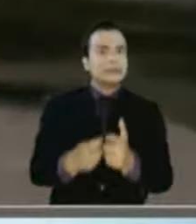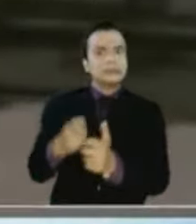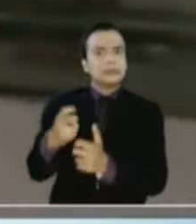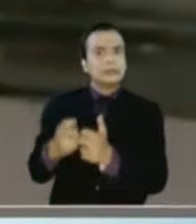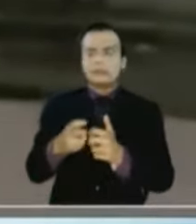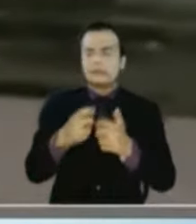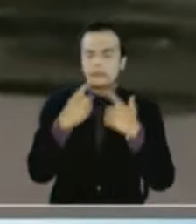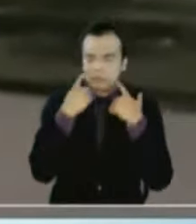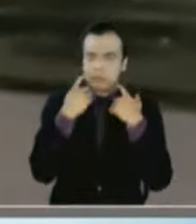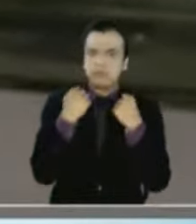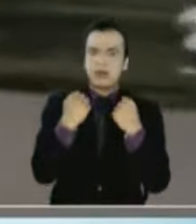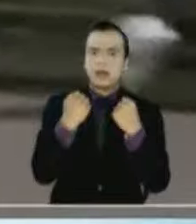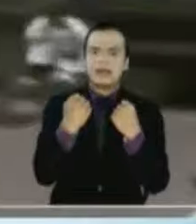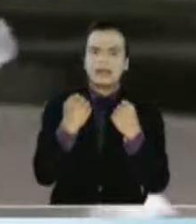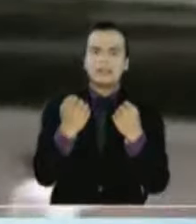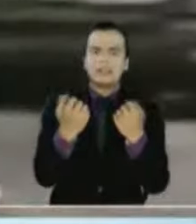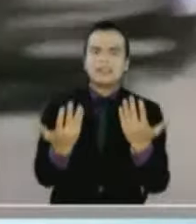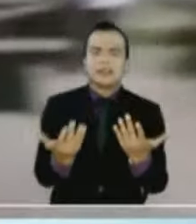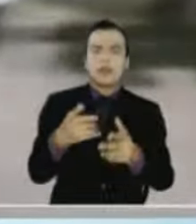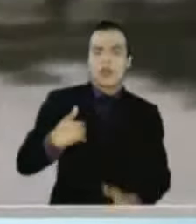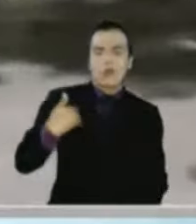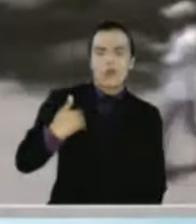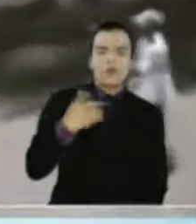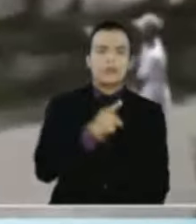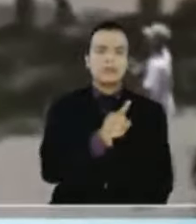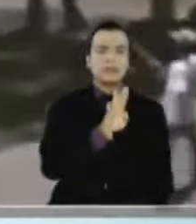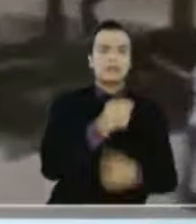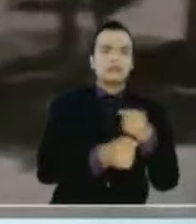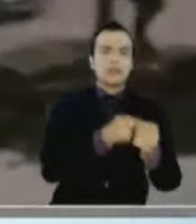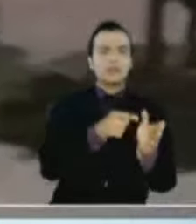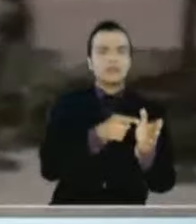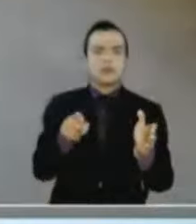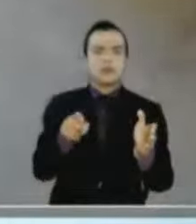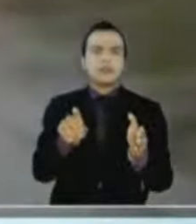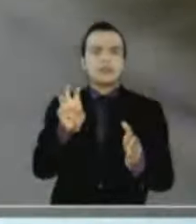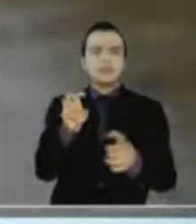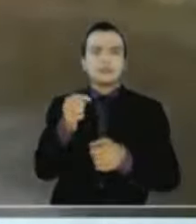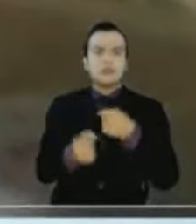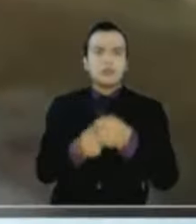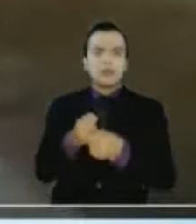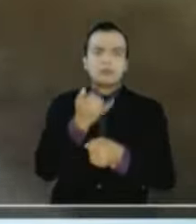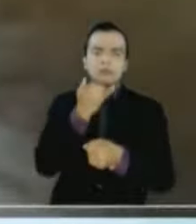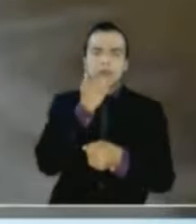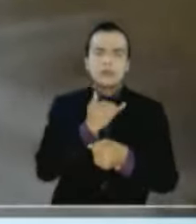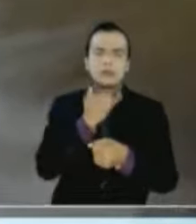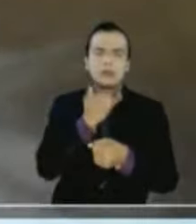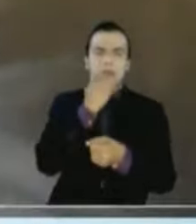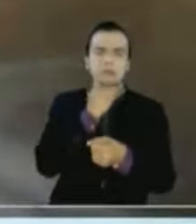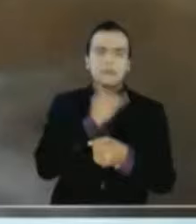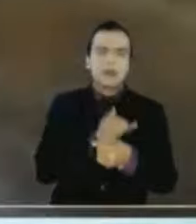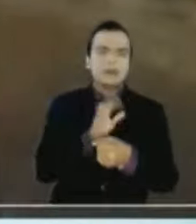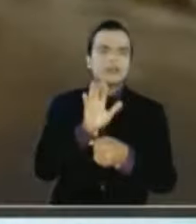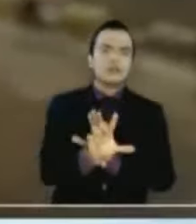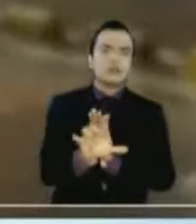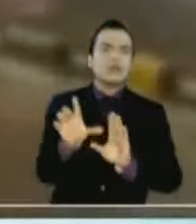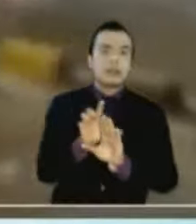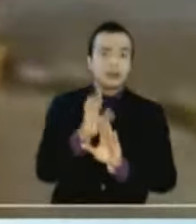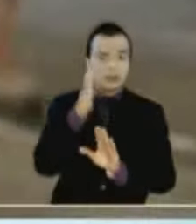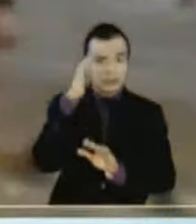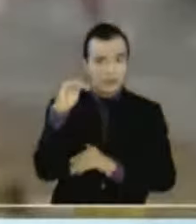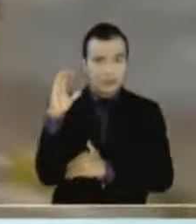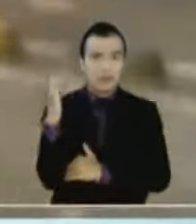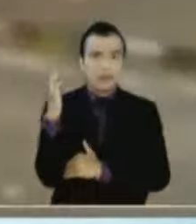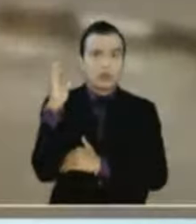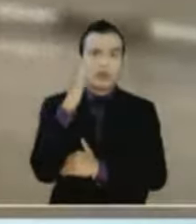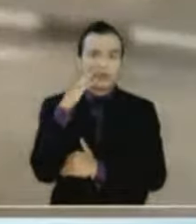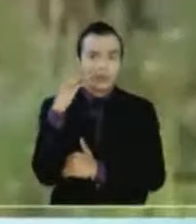Menores entre los 14 y los 18 años. Si bien en Colombia el sistema de responsabilidad penal para adolescentes brinda las acciones a